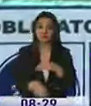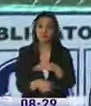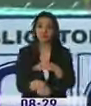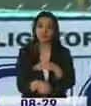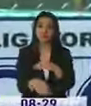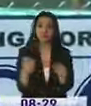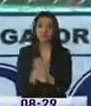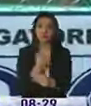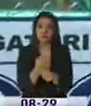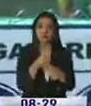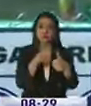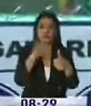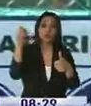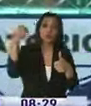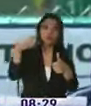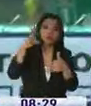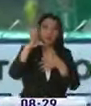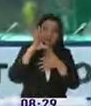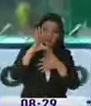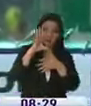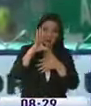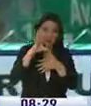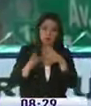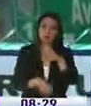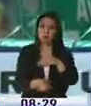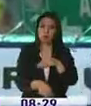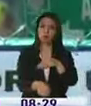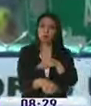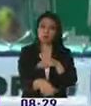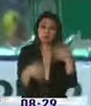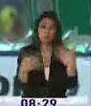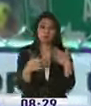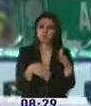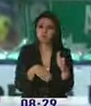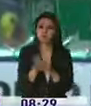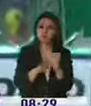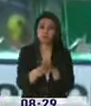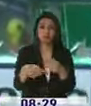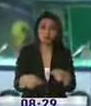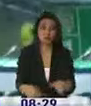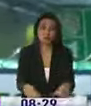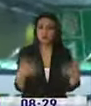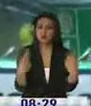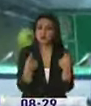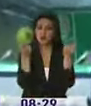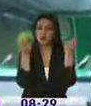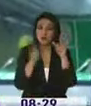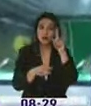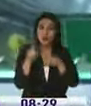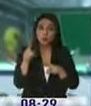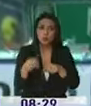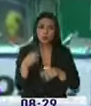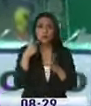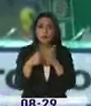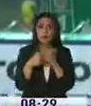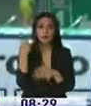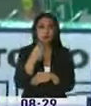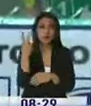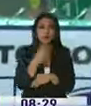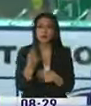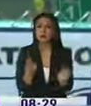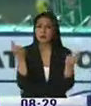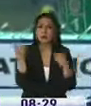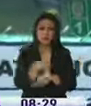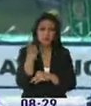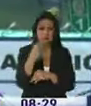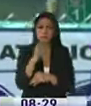trabajando. La tuneladora Luz de América está batiendo todos los récords de avance diario que nos podíamos imaginar. Ha habido algunos días que ha superado los